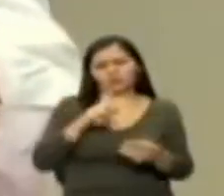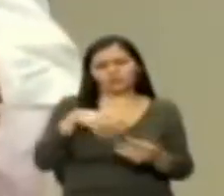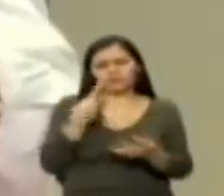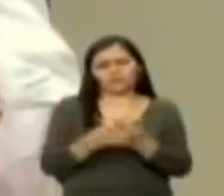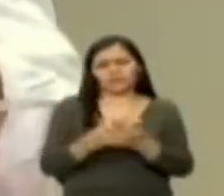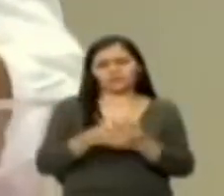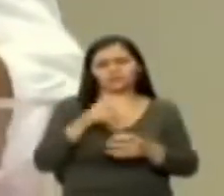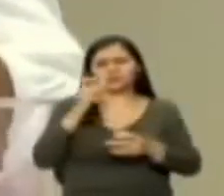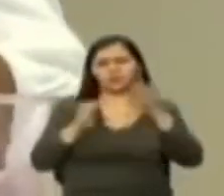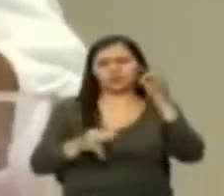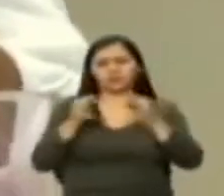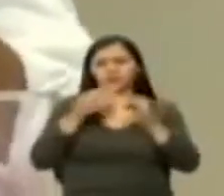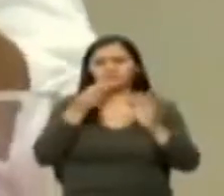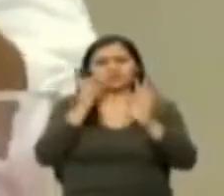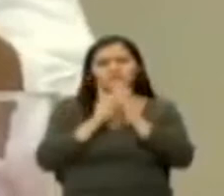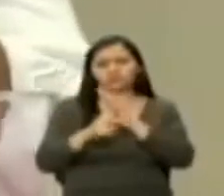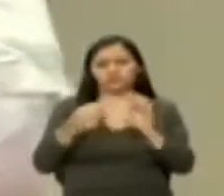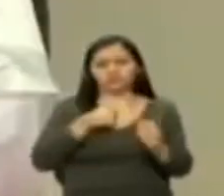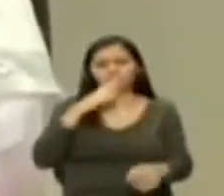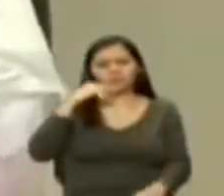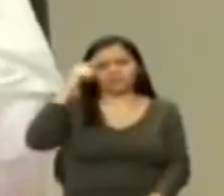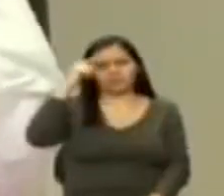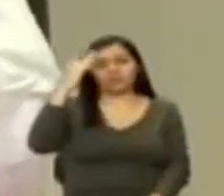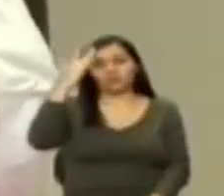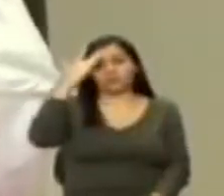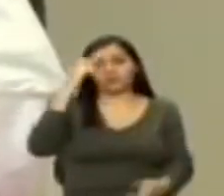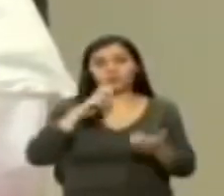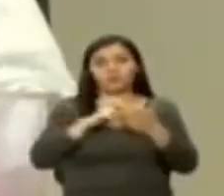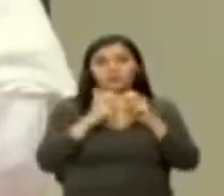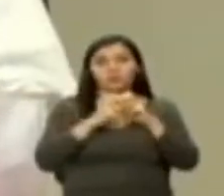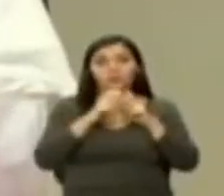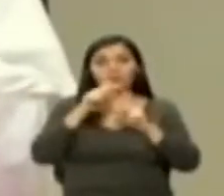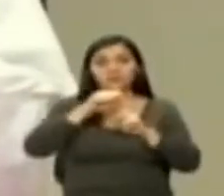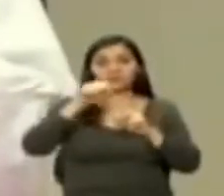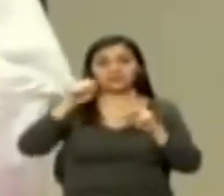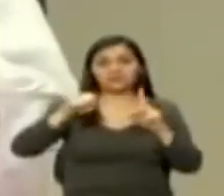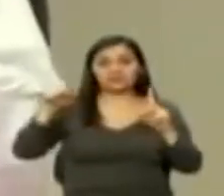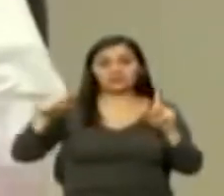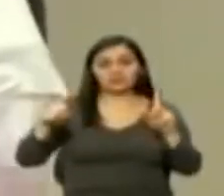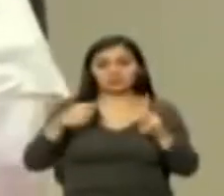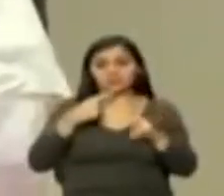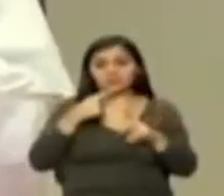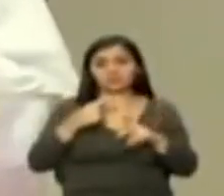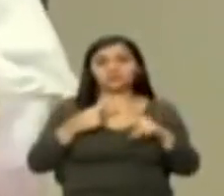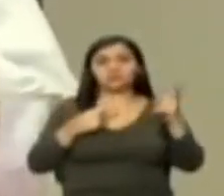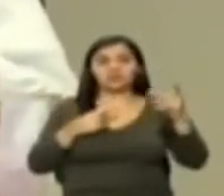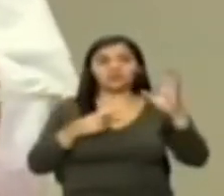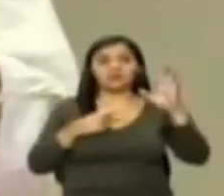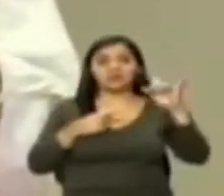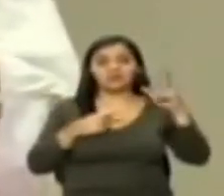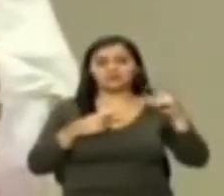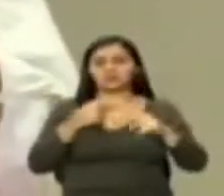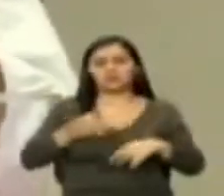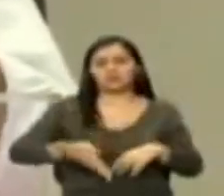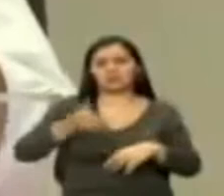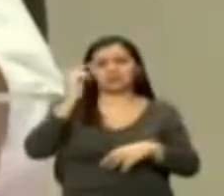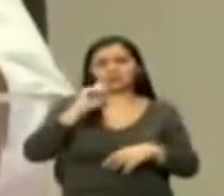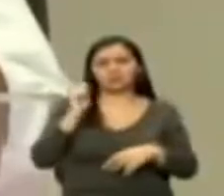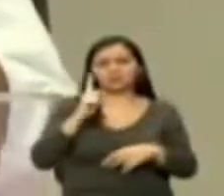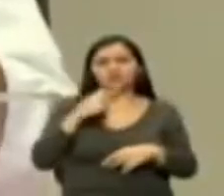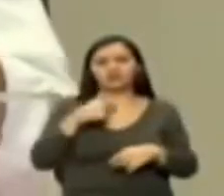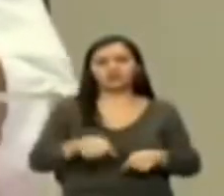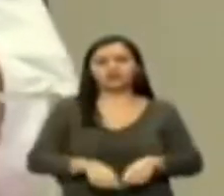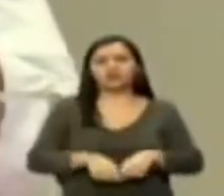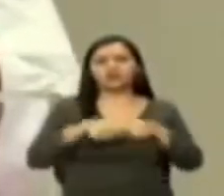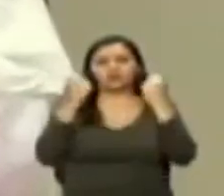en la Corte Marciana, en todos lados. Porque eso es un ecocidio, ¿no? De los demagogos no me iba a decir a Taisha que yo no quiero la carretera. No, no quiero que se destruya